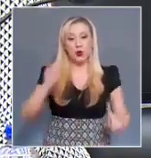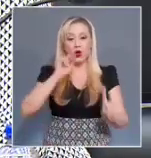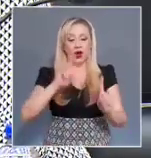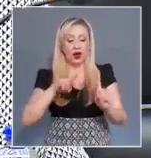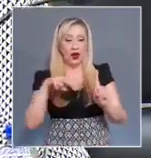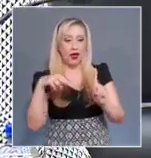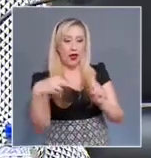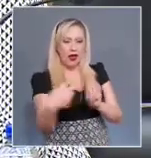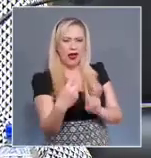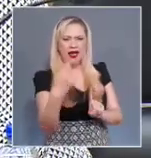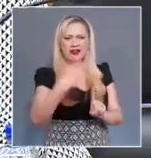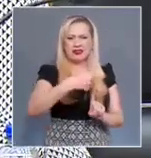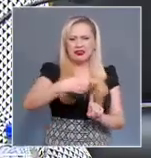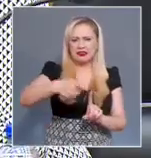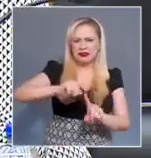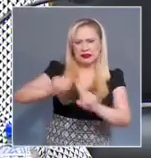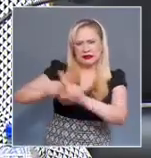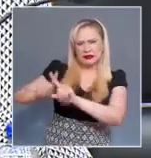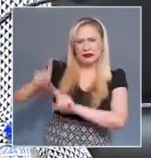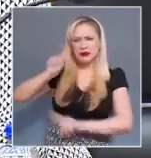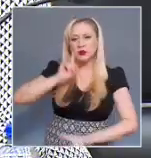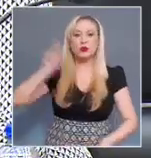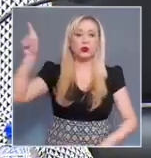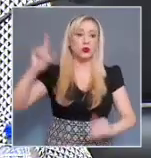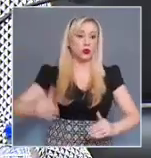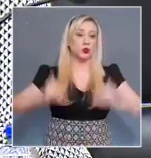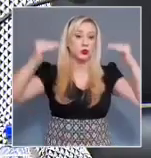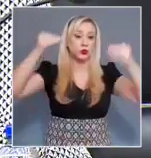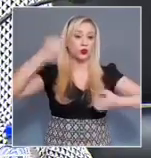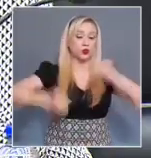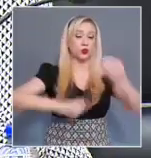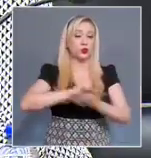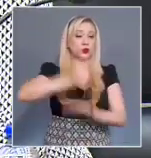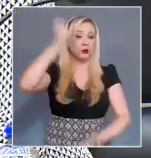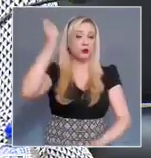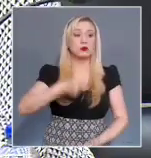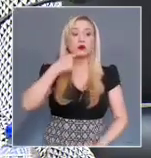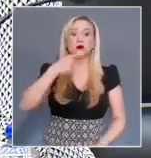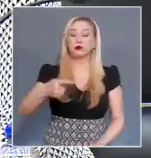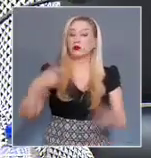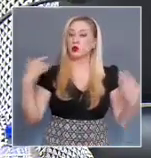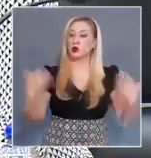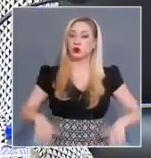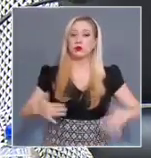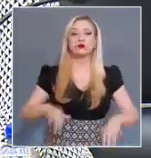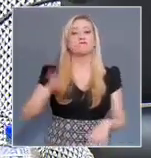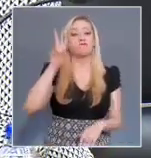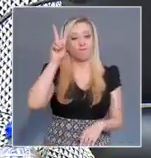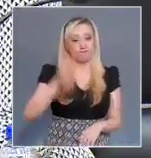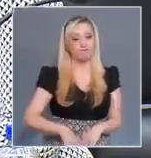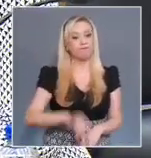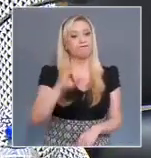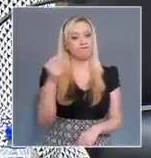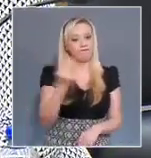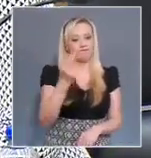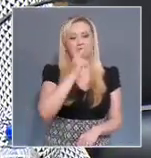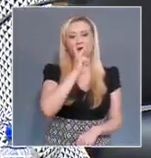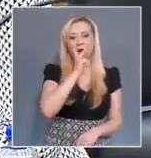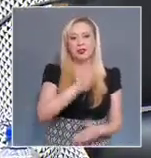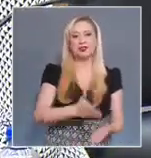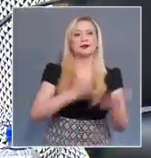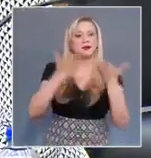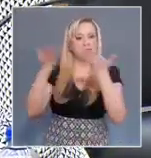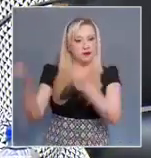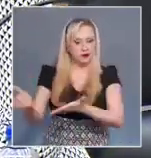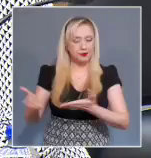de la Nación, al optar por una visión que abarca muchas más realidades. La propuesta me parece afortunada porque coadyuva